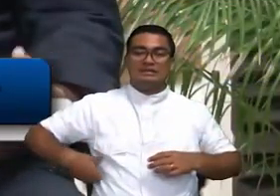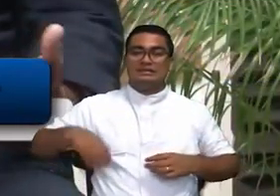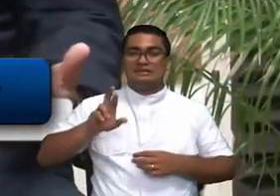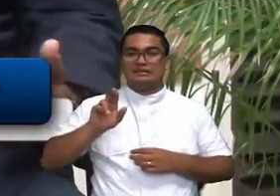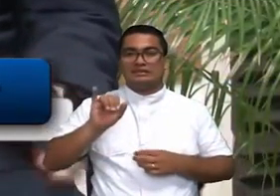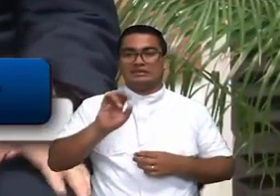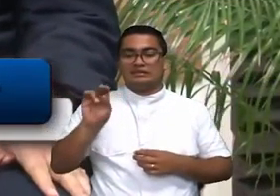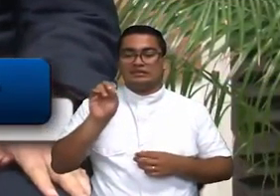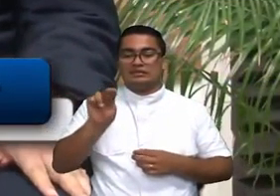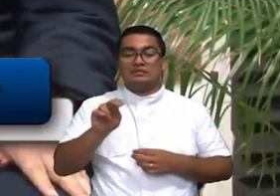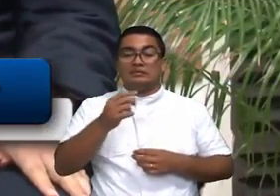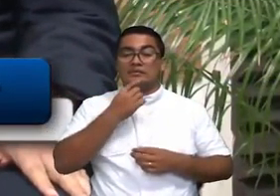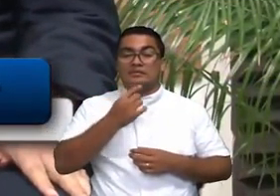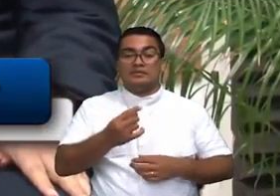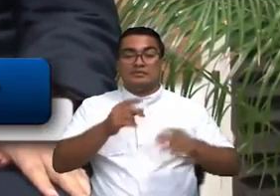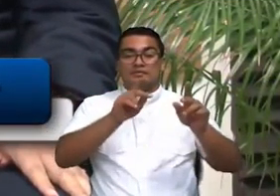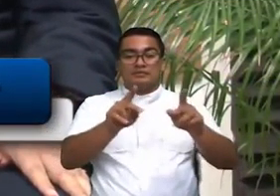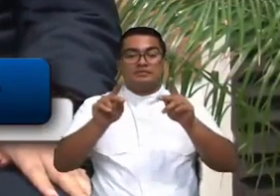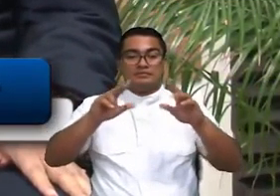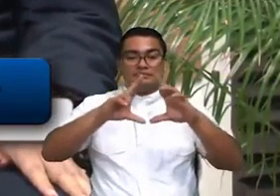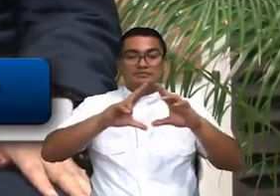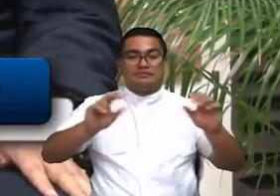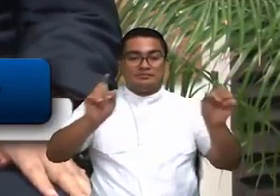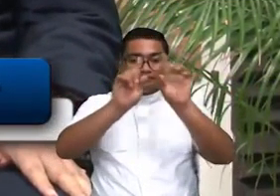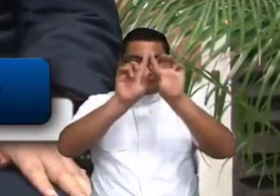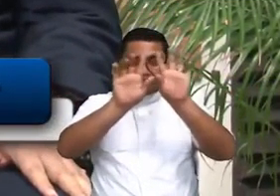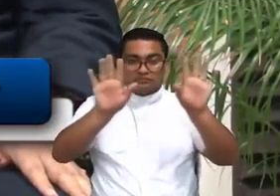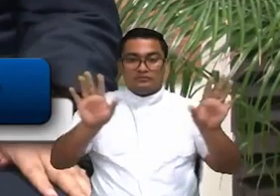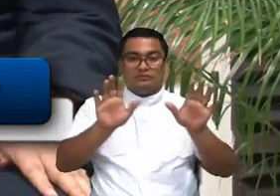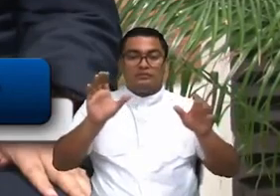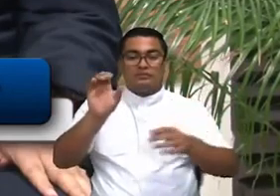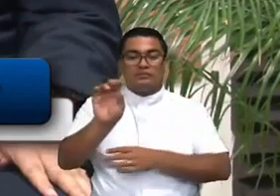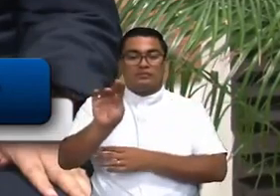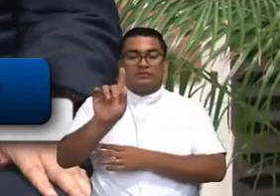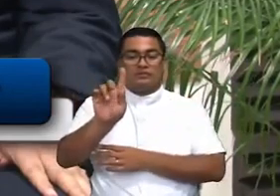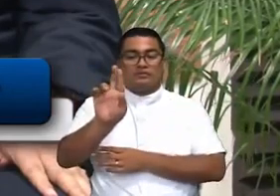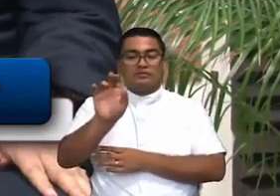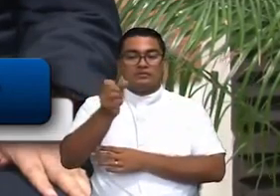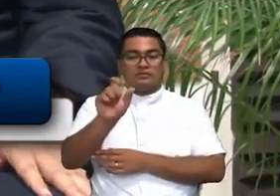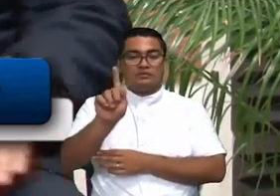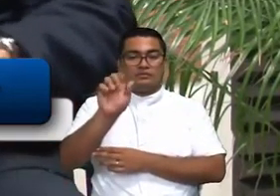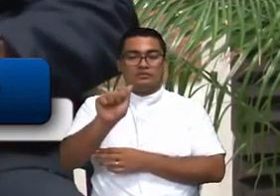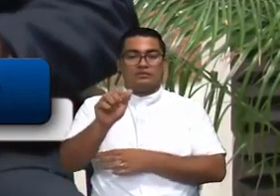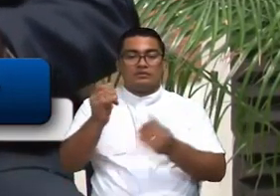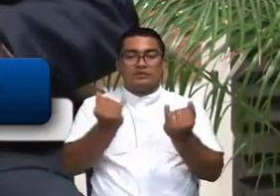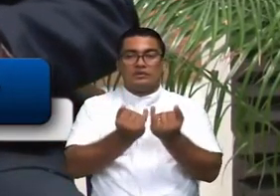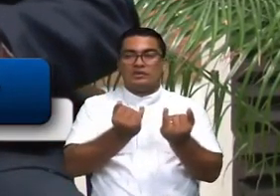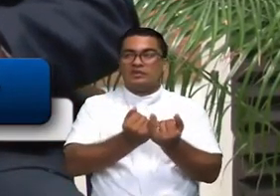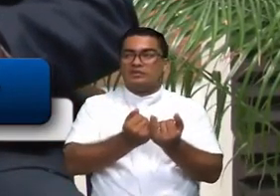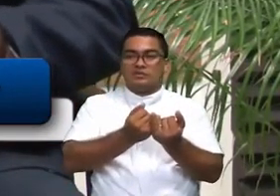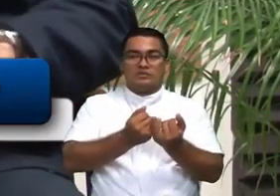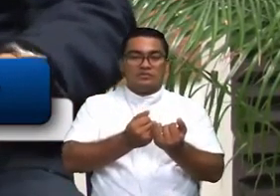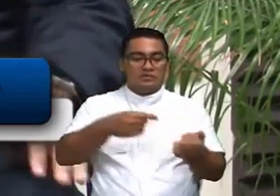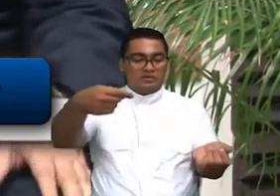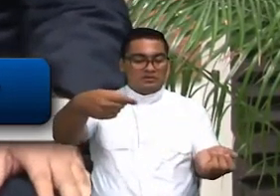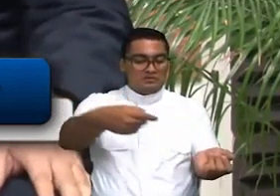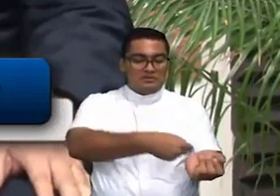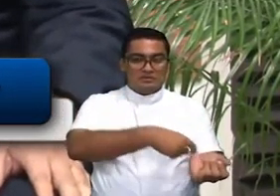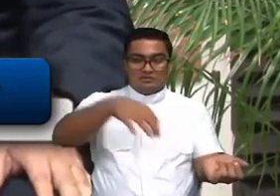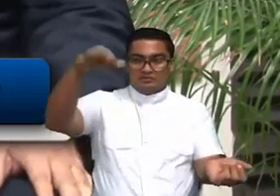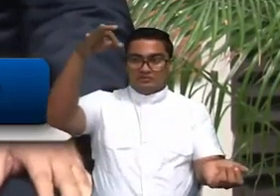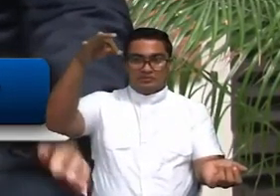a todos nuestros televidentes el día de hoy de que el medio de contraste es una sustancia que se utiliza y pasa a través de sus venas